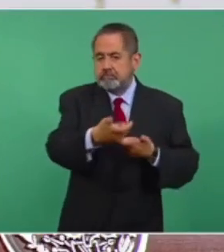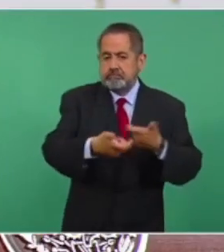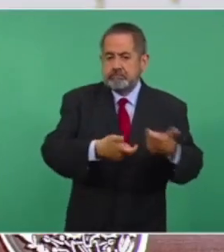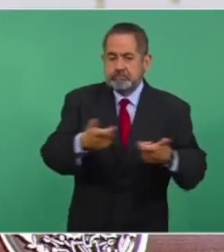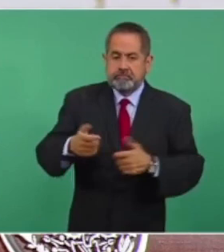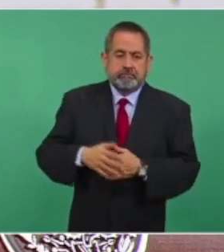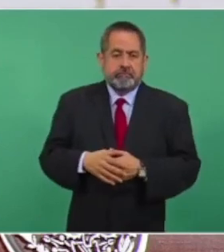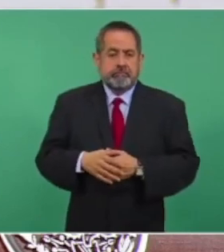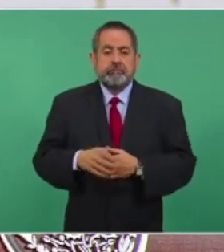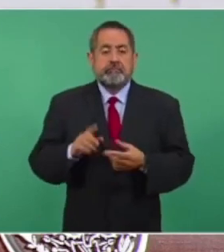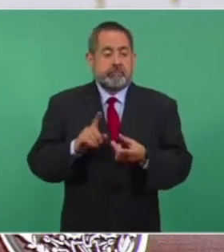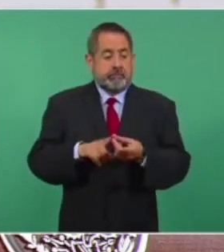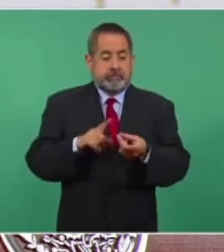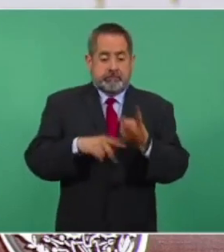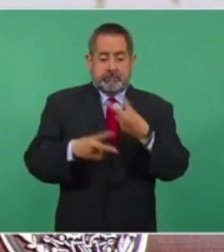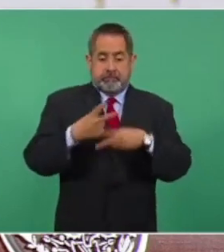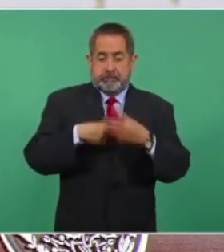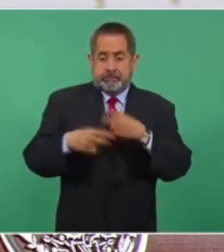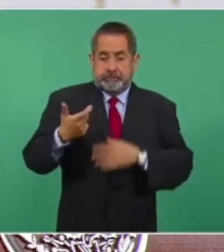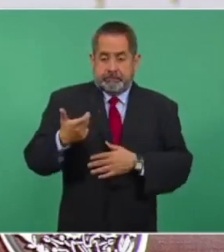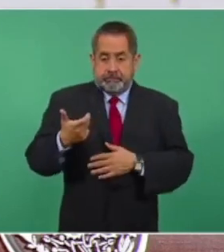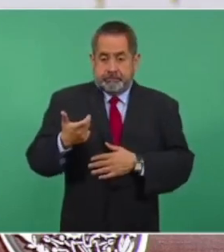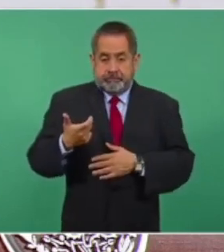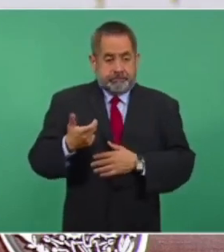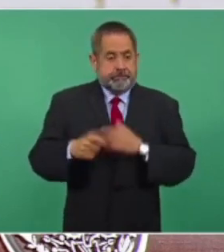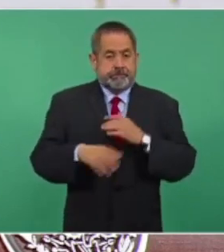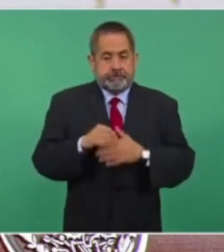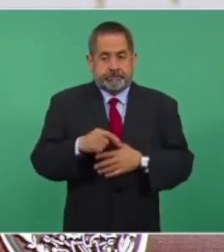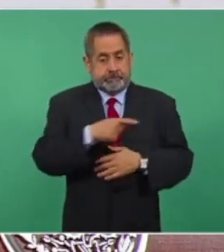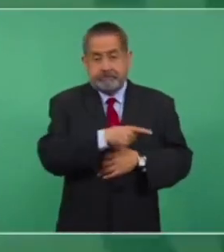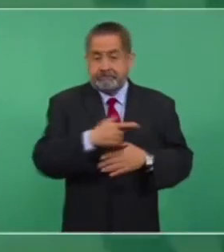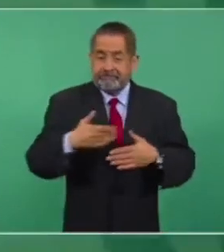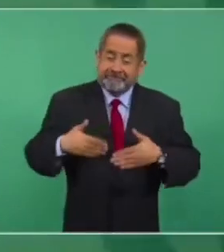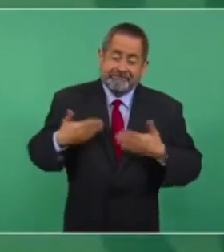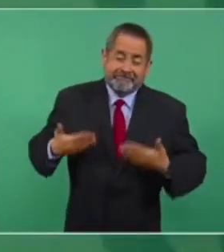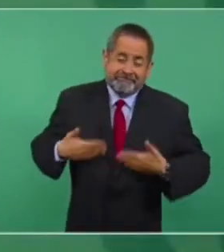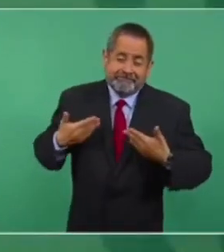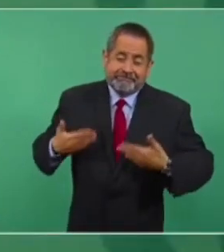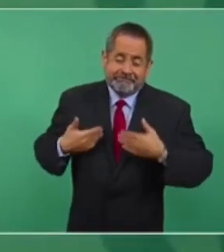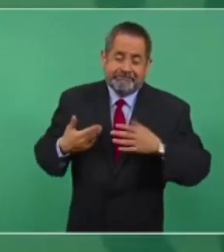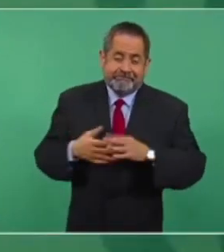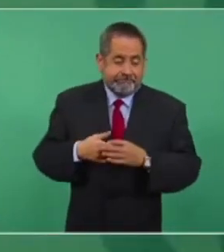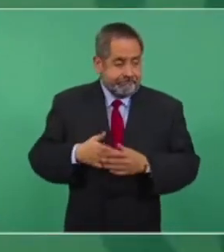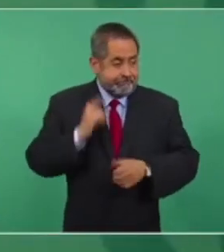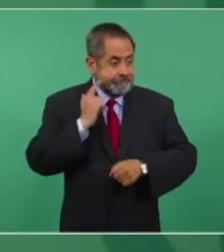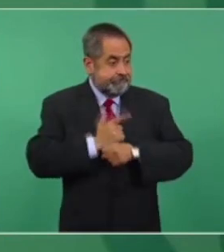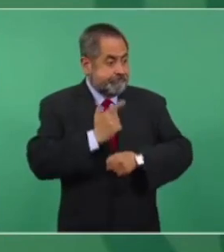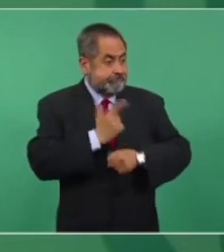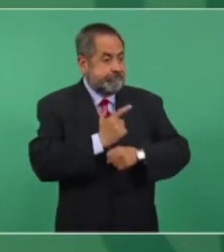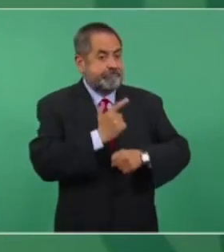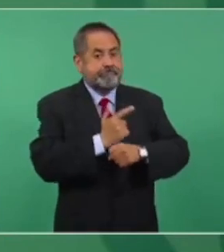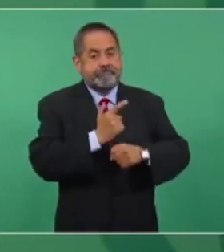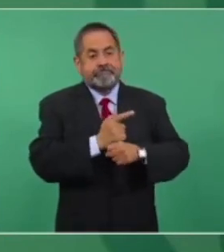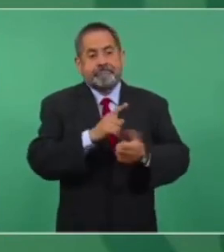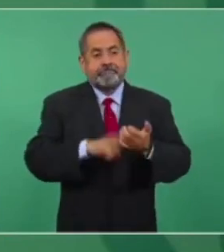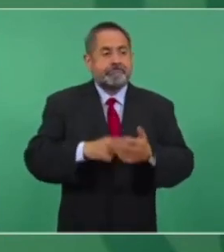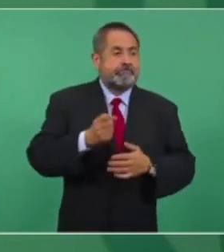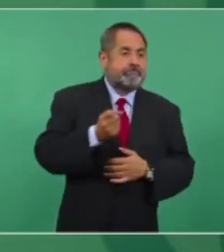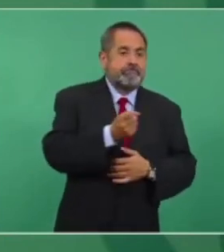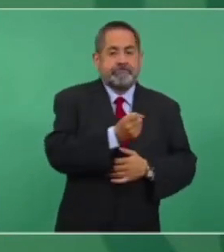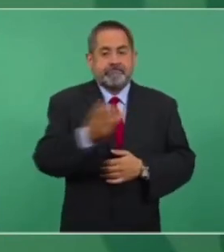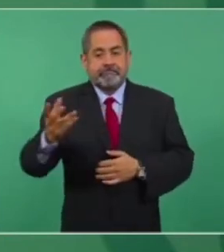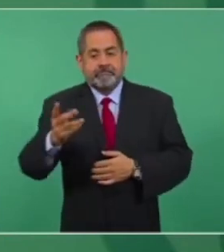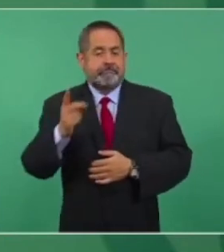cuál es el origen de ese dinero, y están involucrados pues legisladores